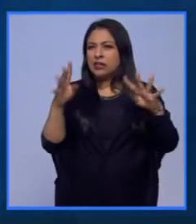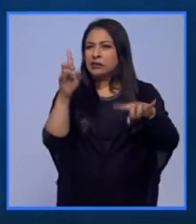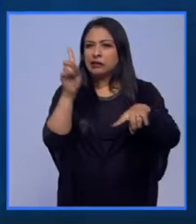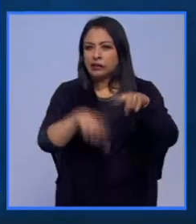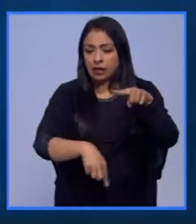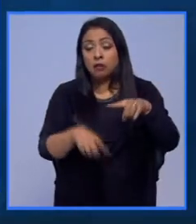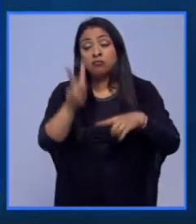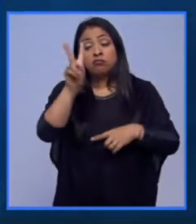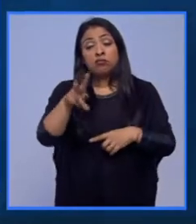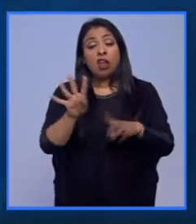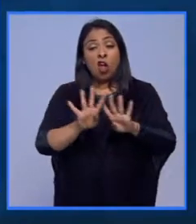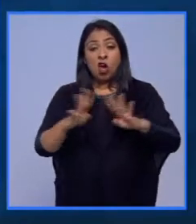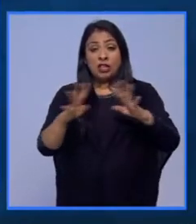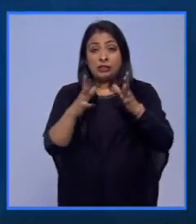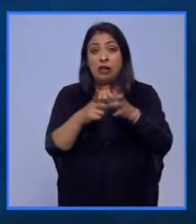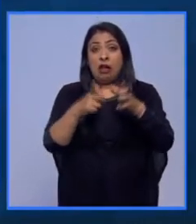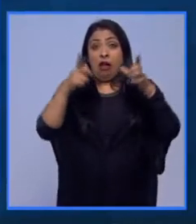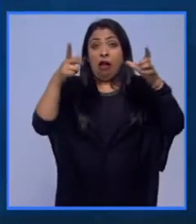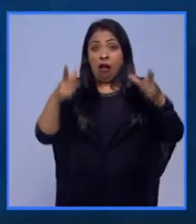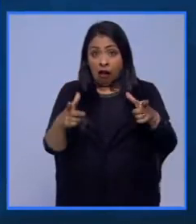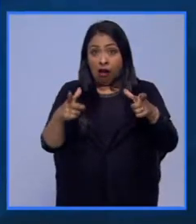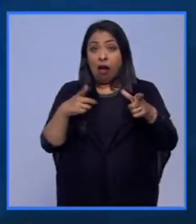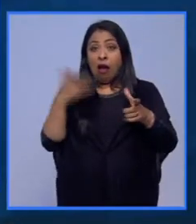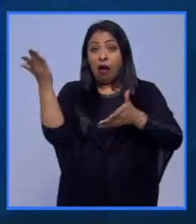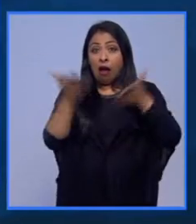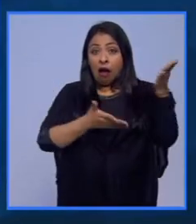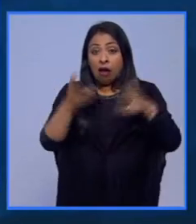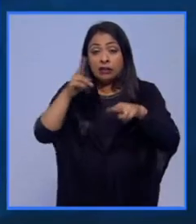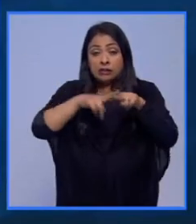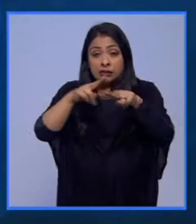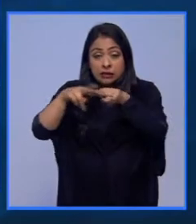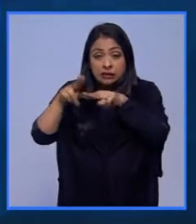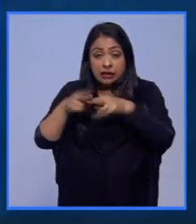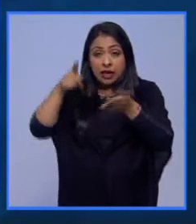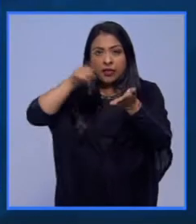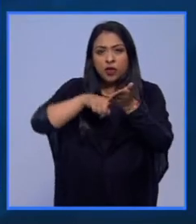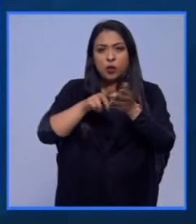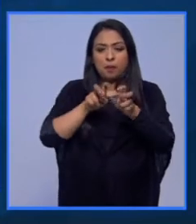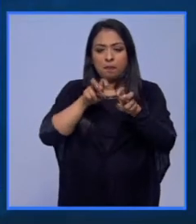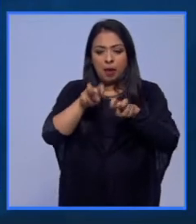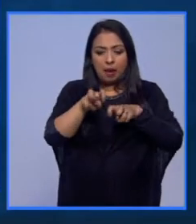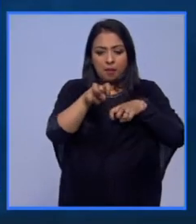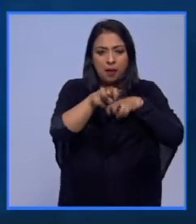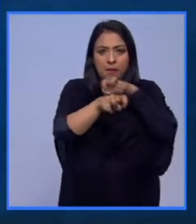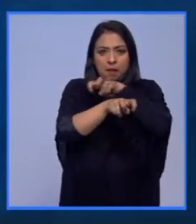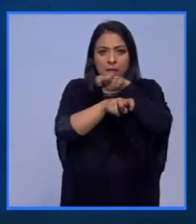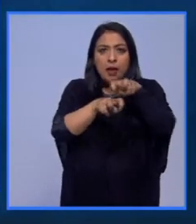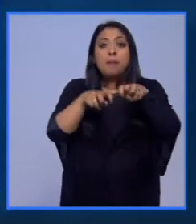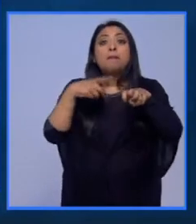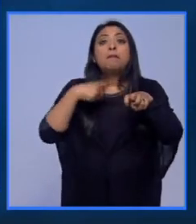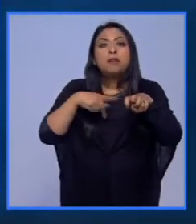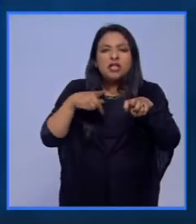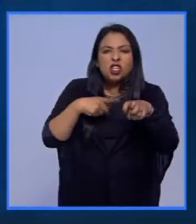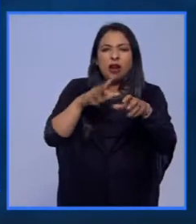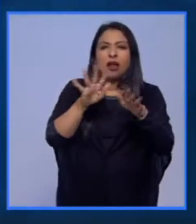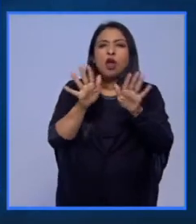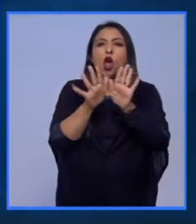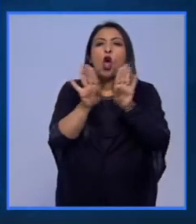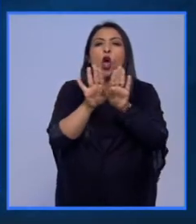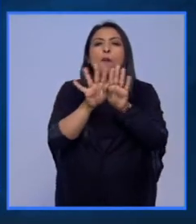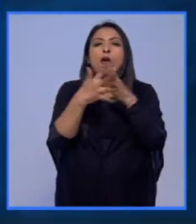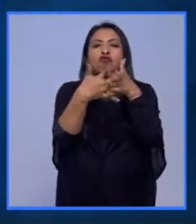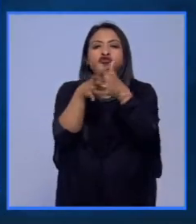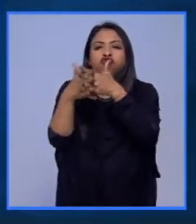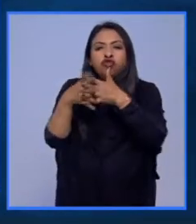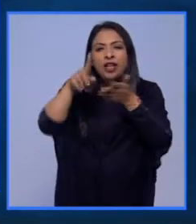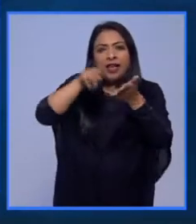suerte que la orquesta se amplía, se reciben sillas al interior y se intercalan músicos y público dentro del núcleo